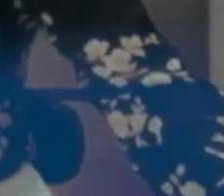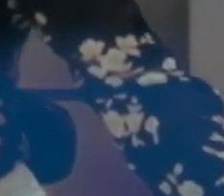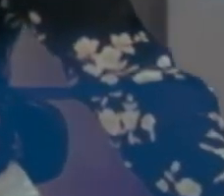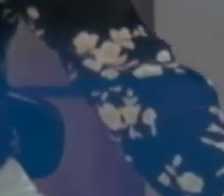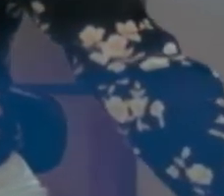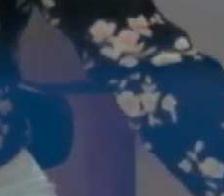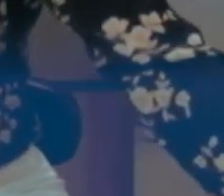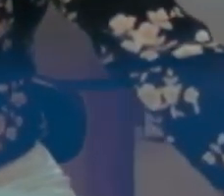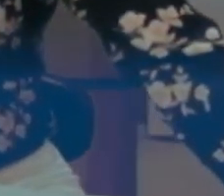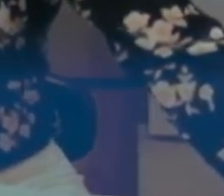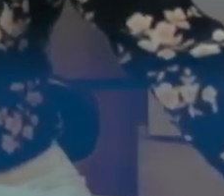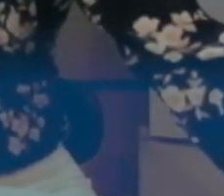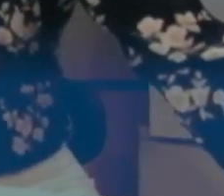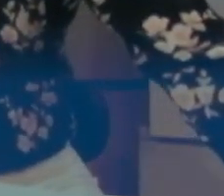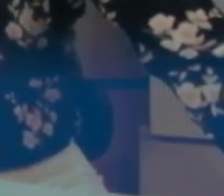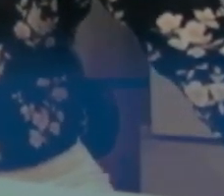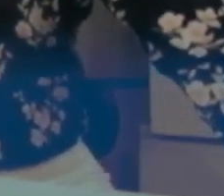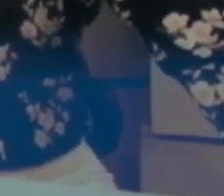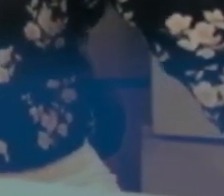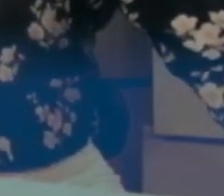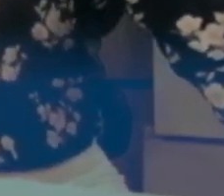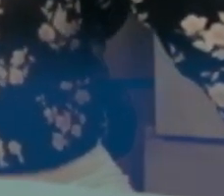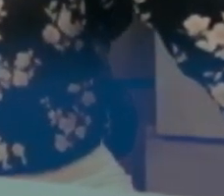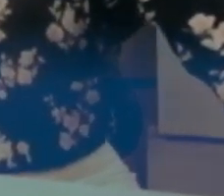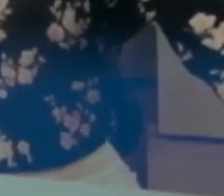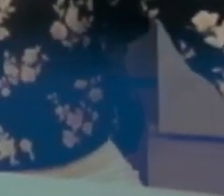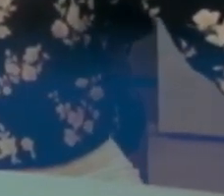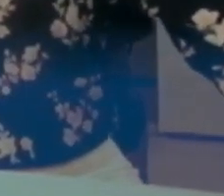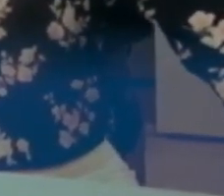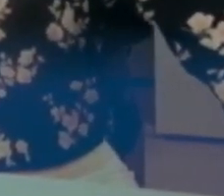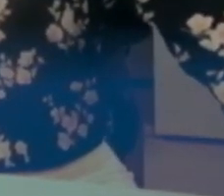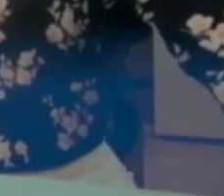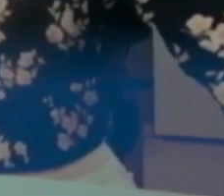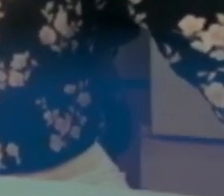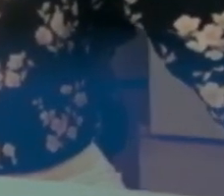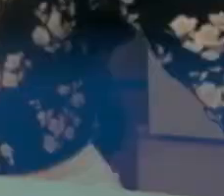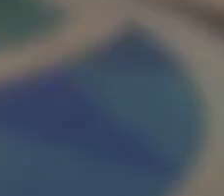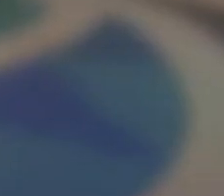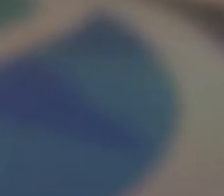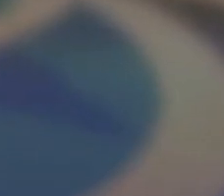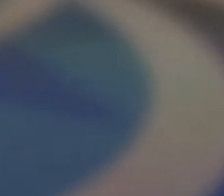Trabajamos para usted. Somos la televisión pública de Costa Rica.